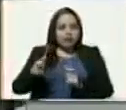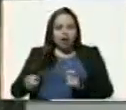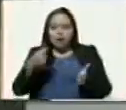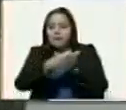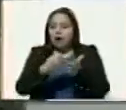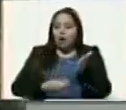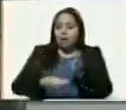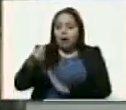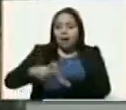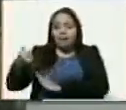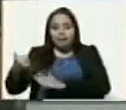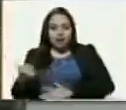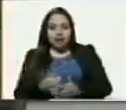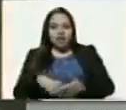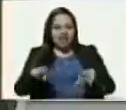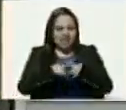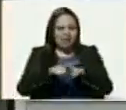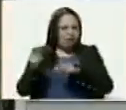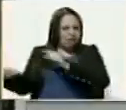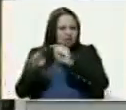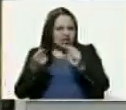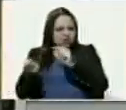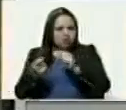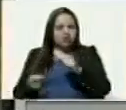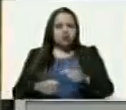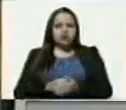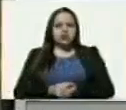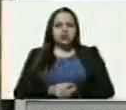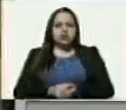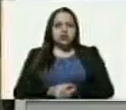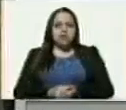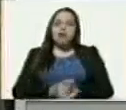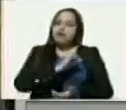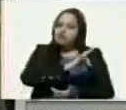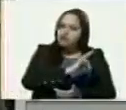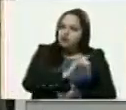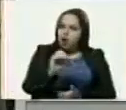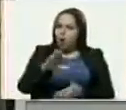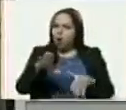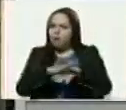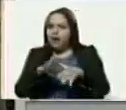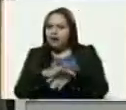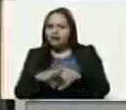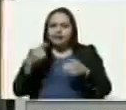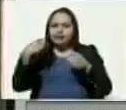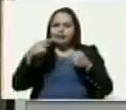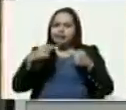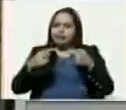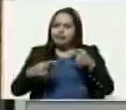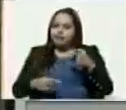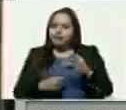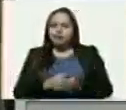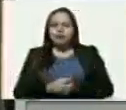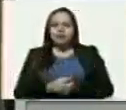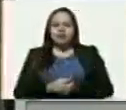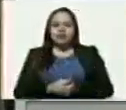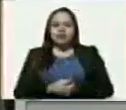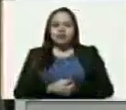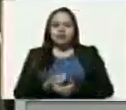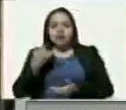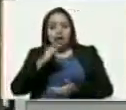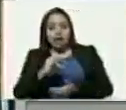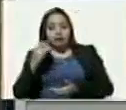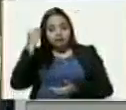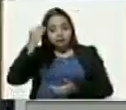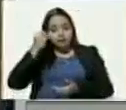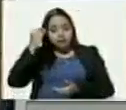como se hizo en su momento cuando estábamos en la discusión, pero particularmente entre lunes y martes, bueno, toda una serie de elementos que traen a la opinión